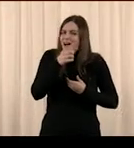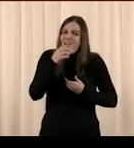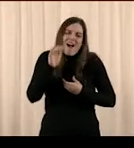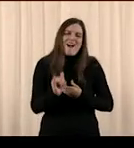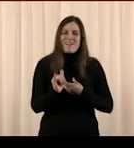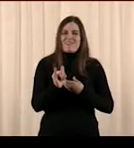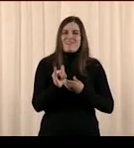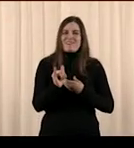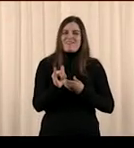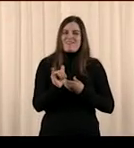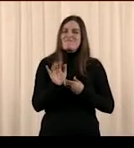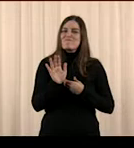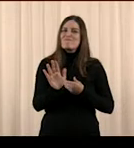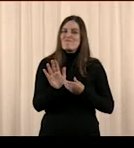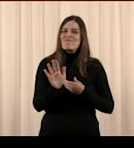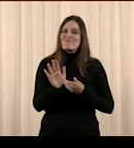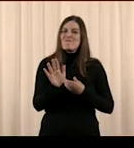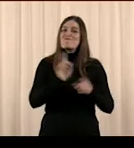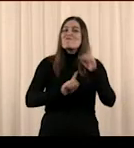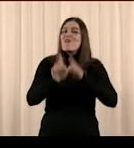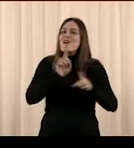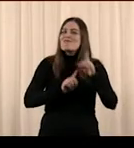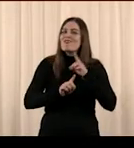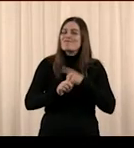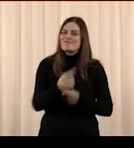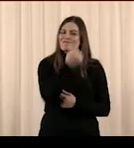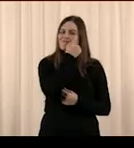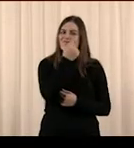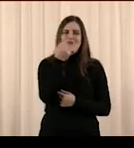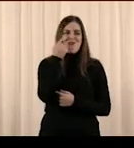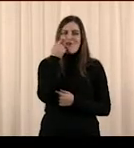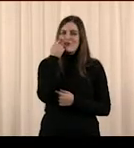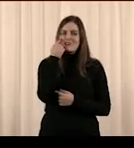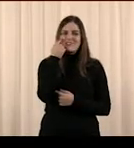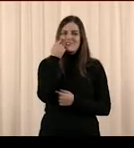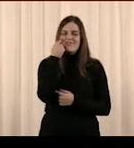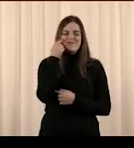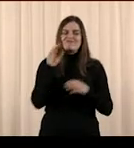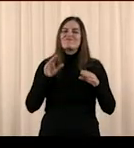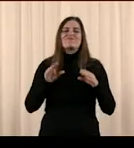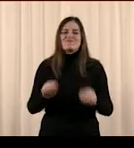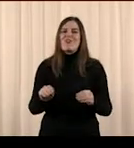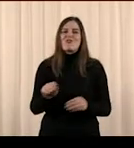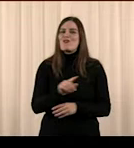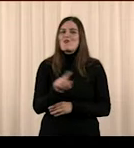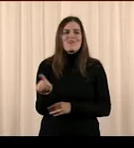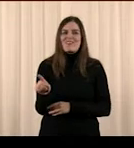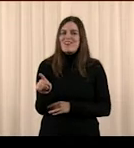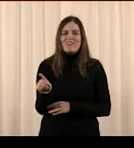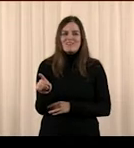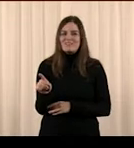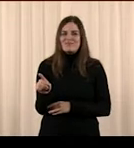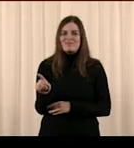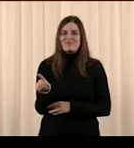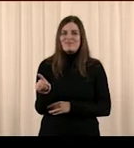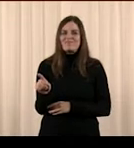pero no usas los ojos para ver that which